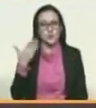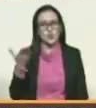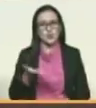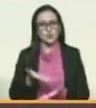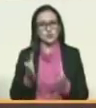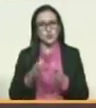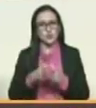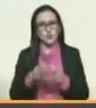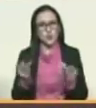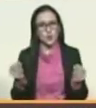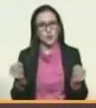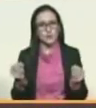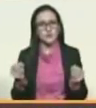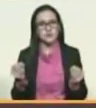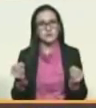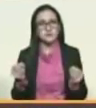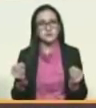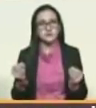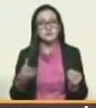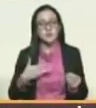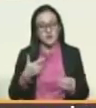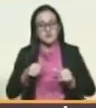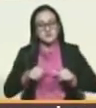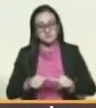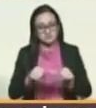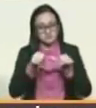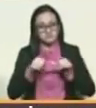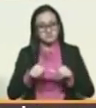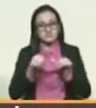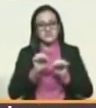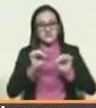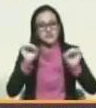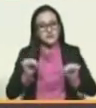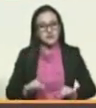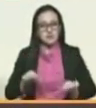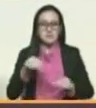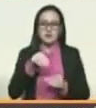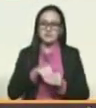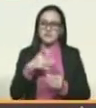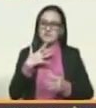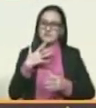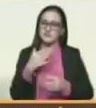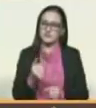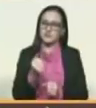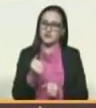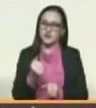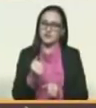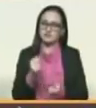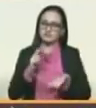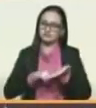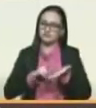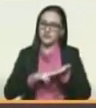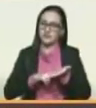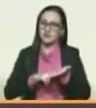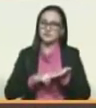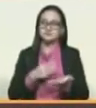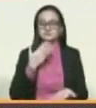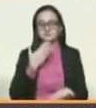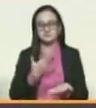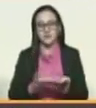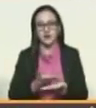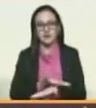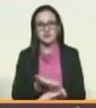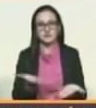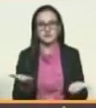y orgullosas, pueda ser y continúe siendo un sistema electoral confiable y transparente. Muchísimas gracias, con mucho